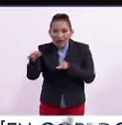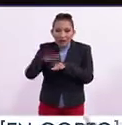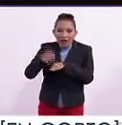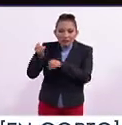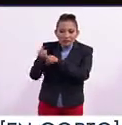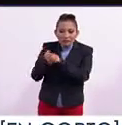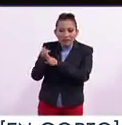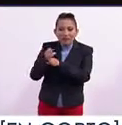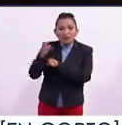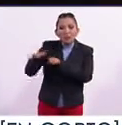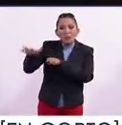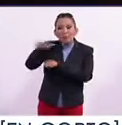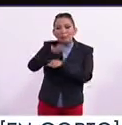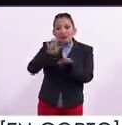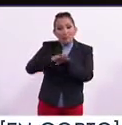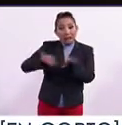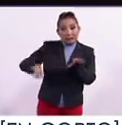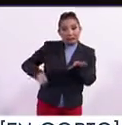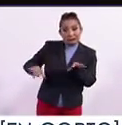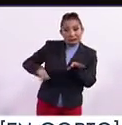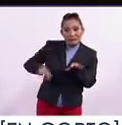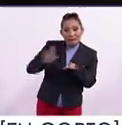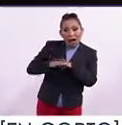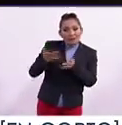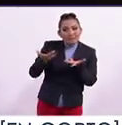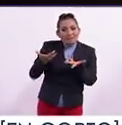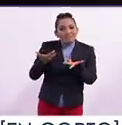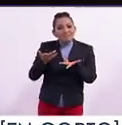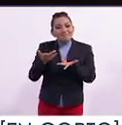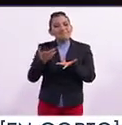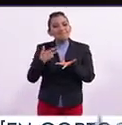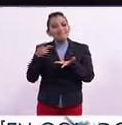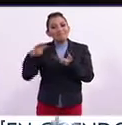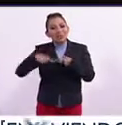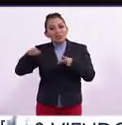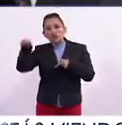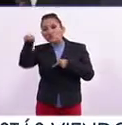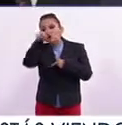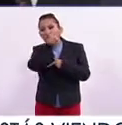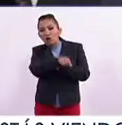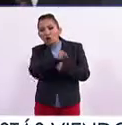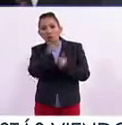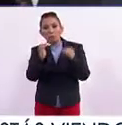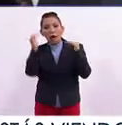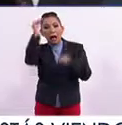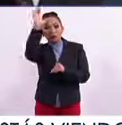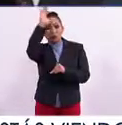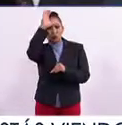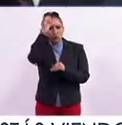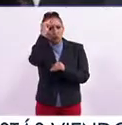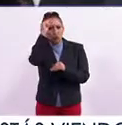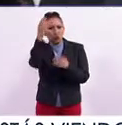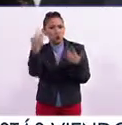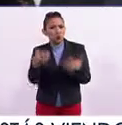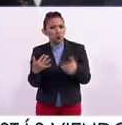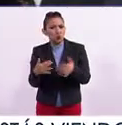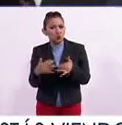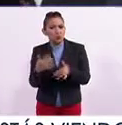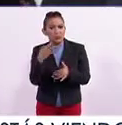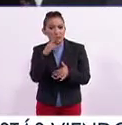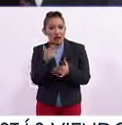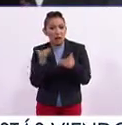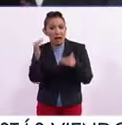más interesante, más con gente de un nivel cultural mejor, digamos, o